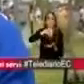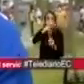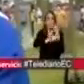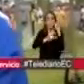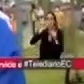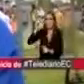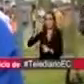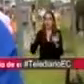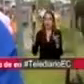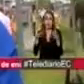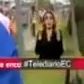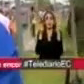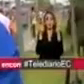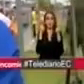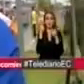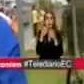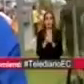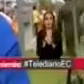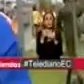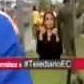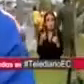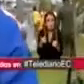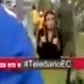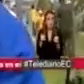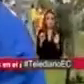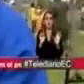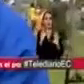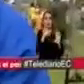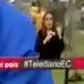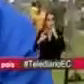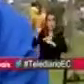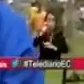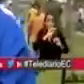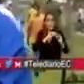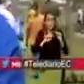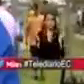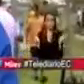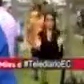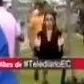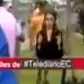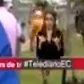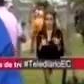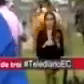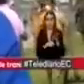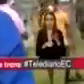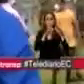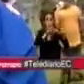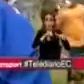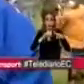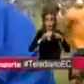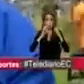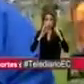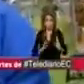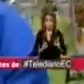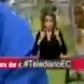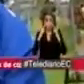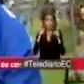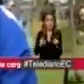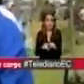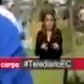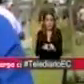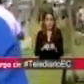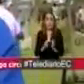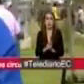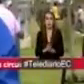precios son muy cómodos, oficiales, no hay especulación de precios, están los funcionarios del Ministerio de Agricultura acá ayudándonos, funcionarios del Registro Civil,